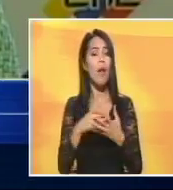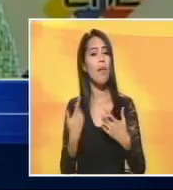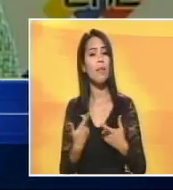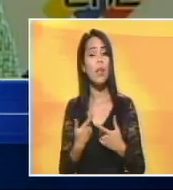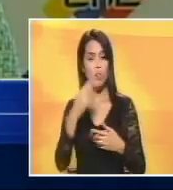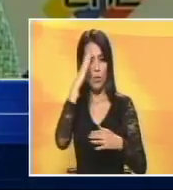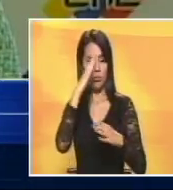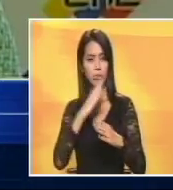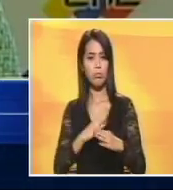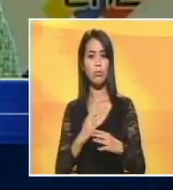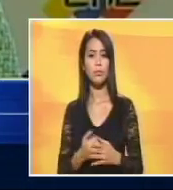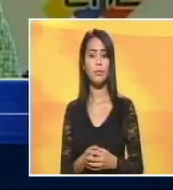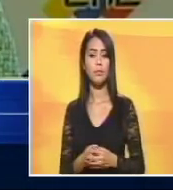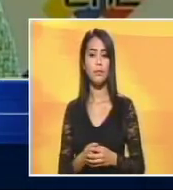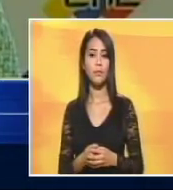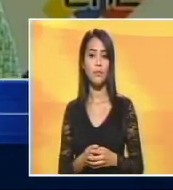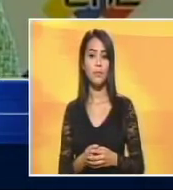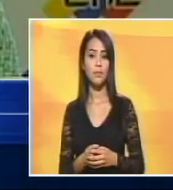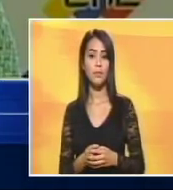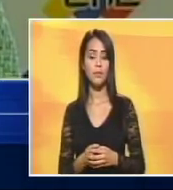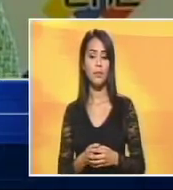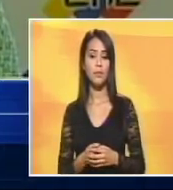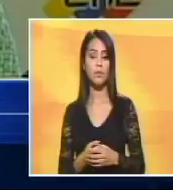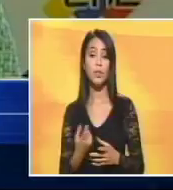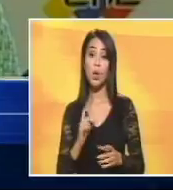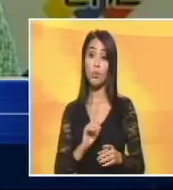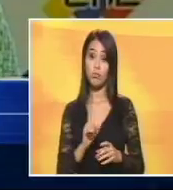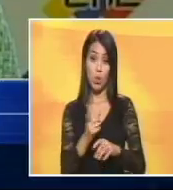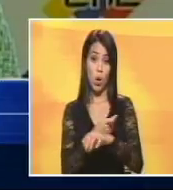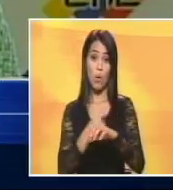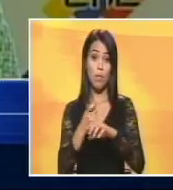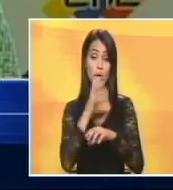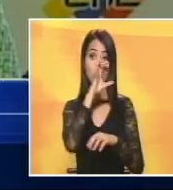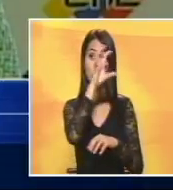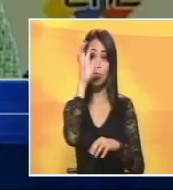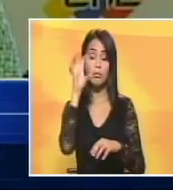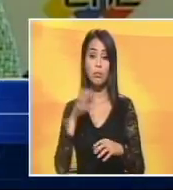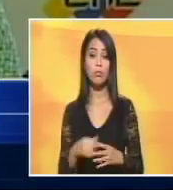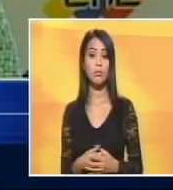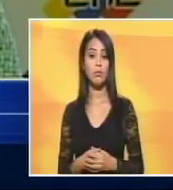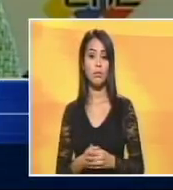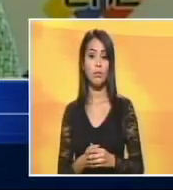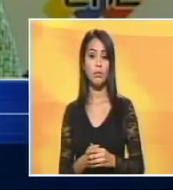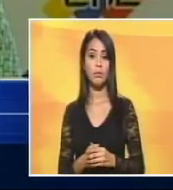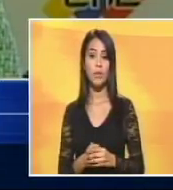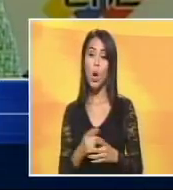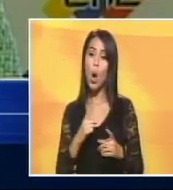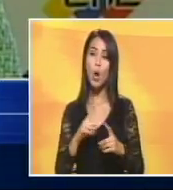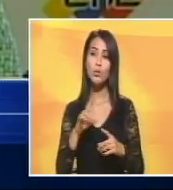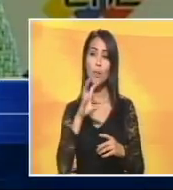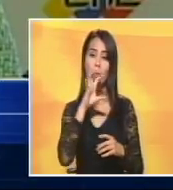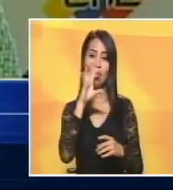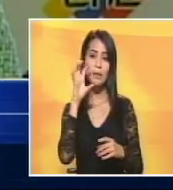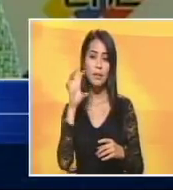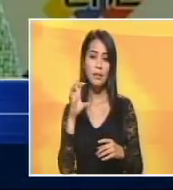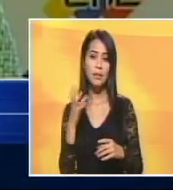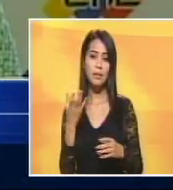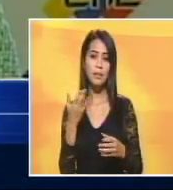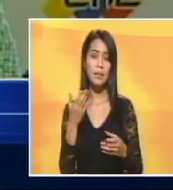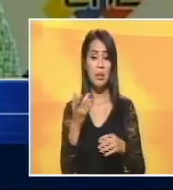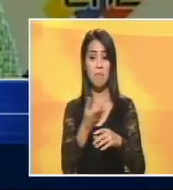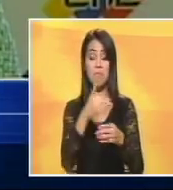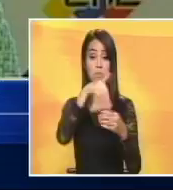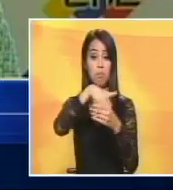lealtad. No serán gobiernos extranjeros en cuyos países cada vez vota